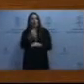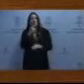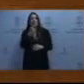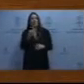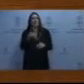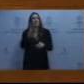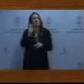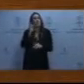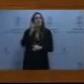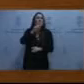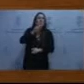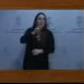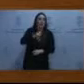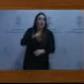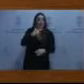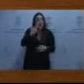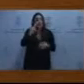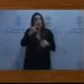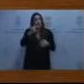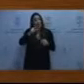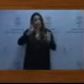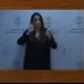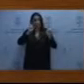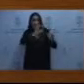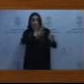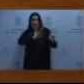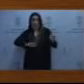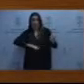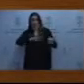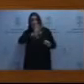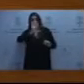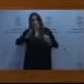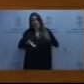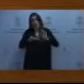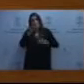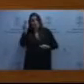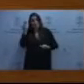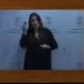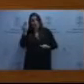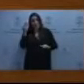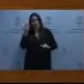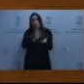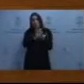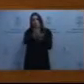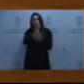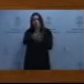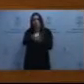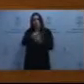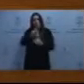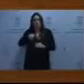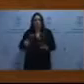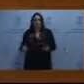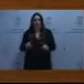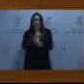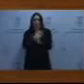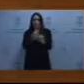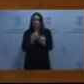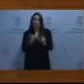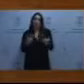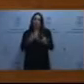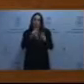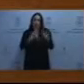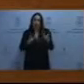mentira porque nadie, ningún profesor interino mayor de 55 años se iría a la calle, cuando ya hay más de uno en la calle, pues es un